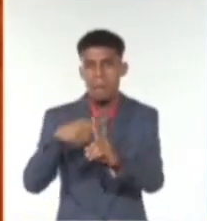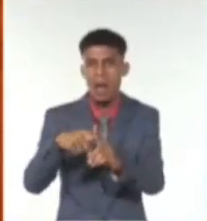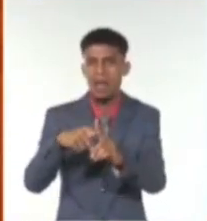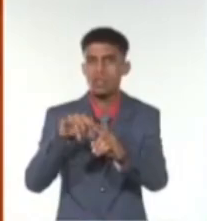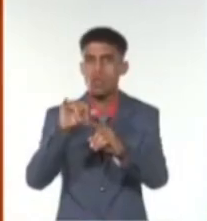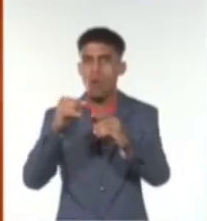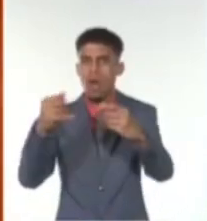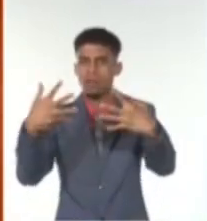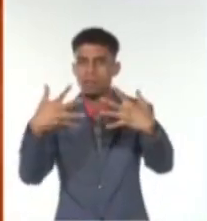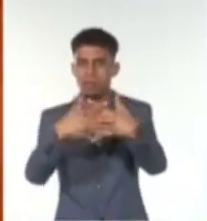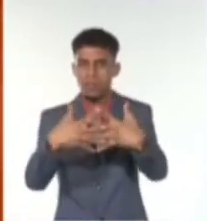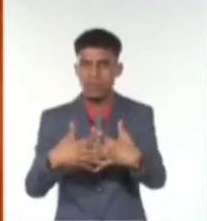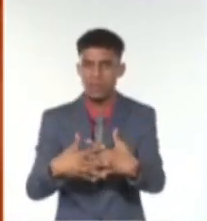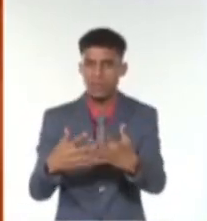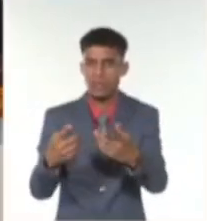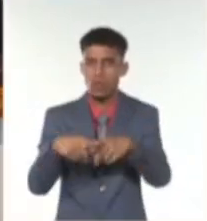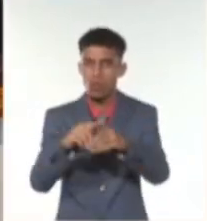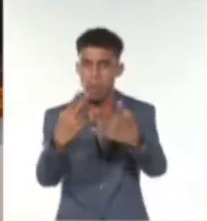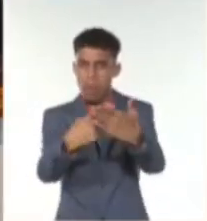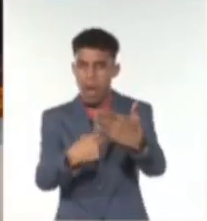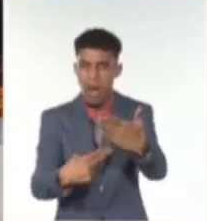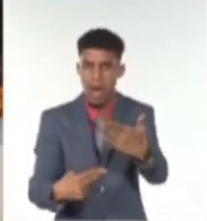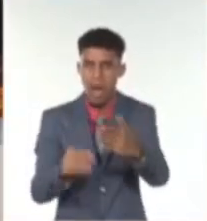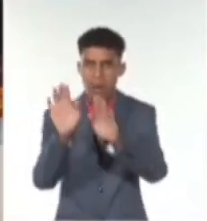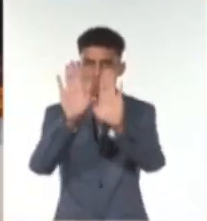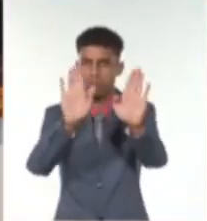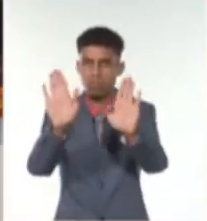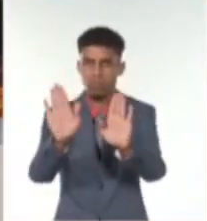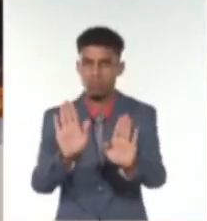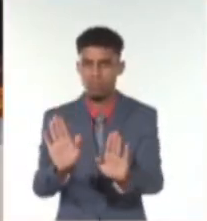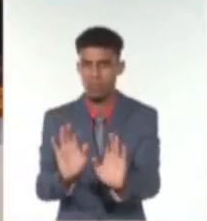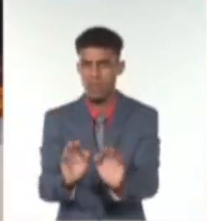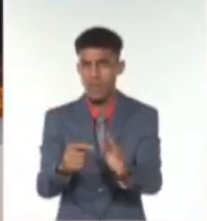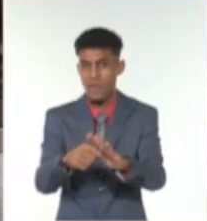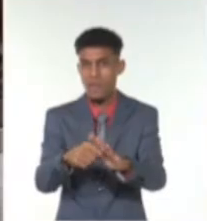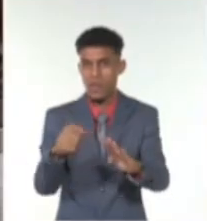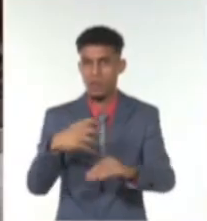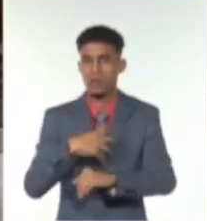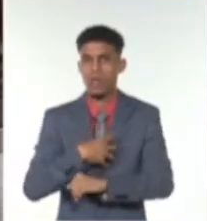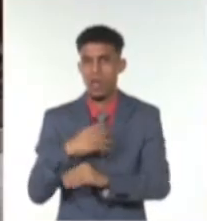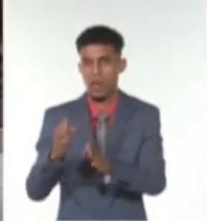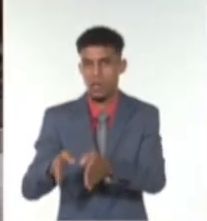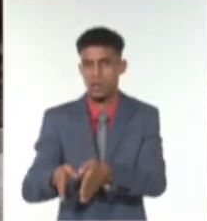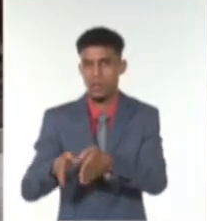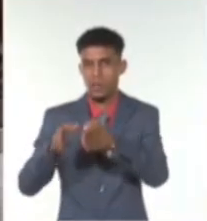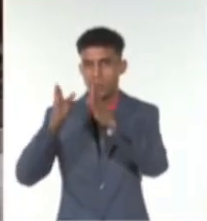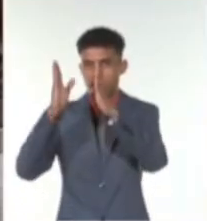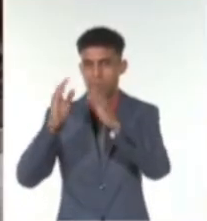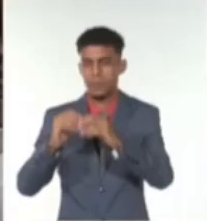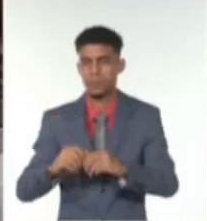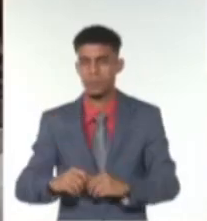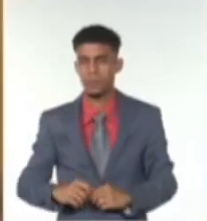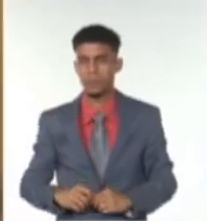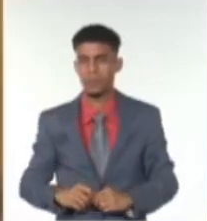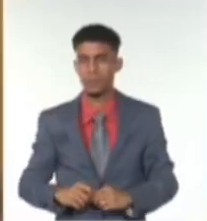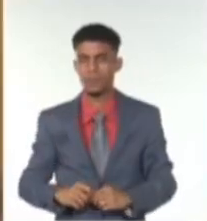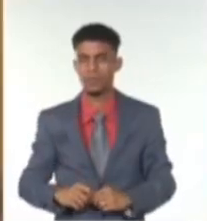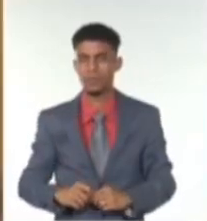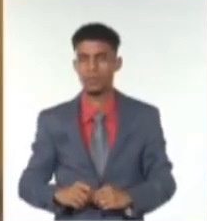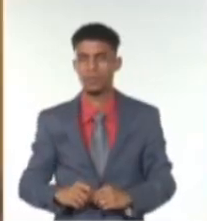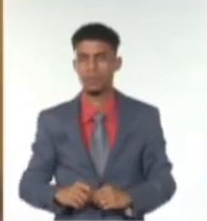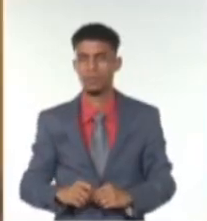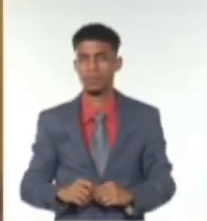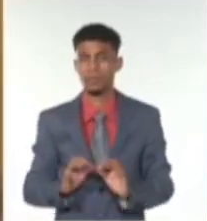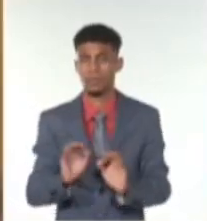la colección de las exposiciones permanentes que tiene nuestro edificio de arte universal. La